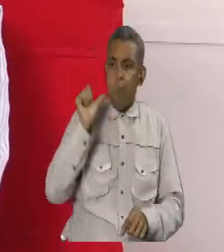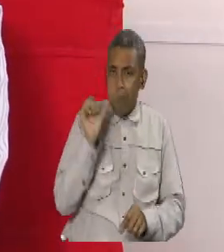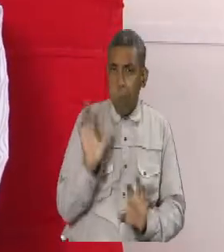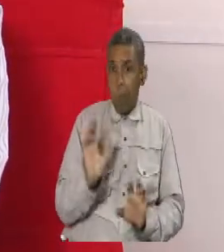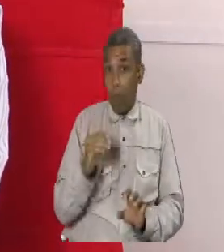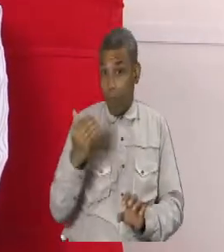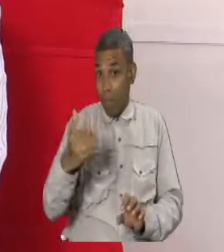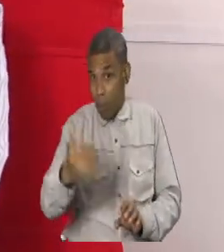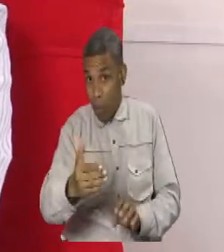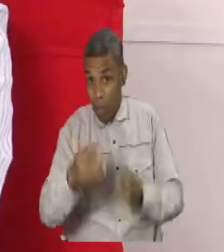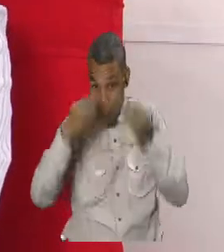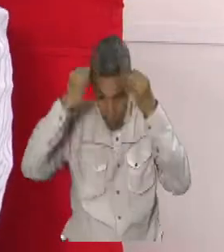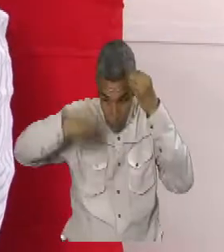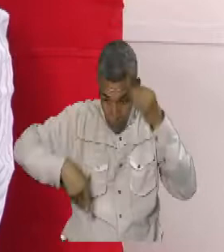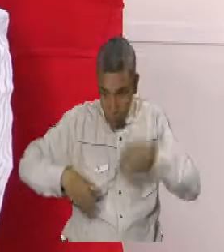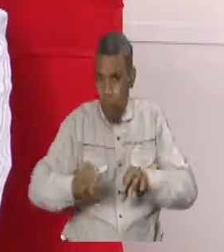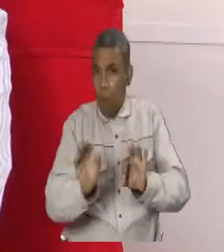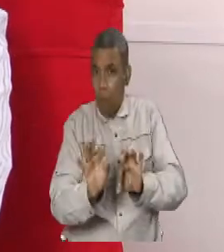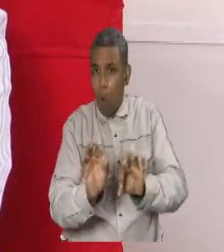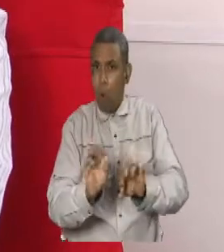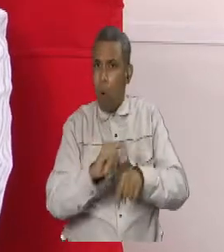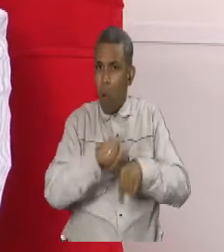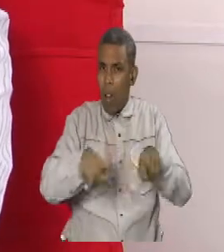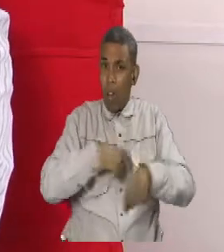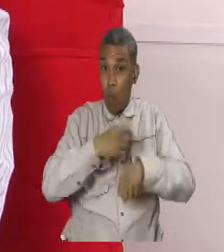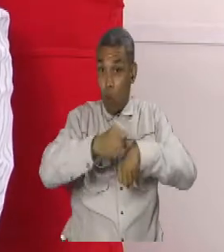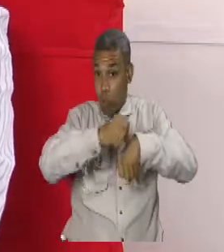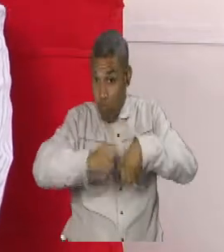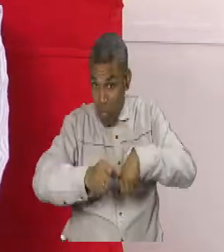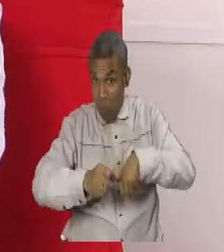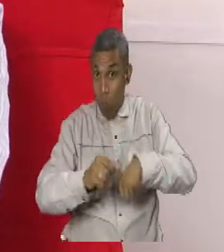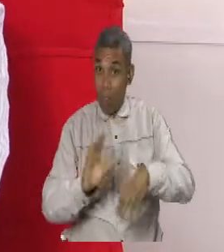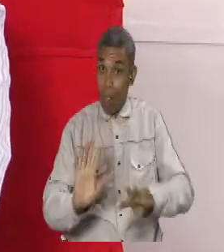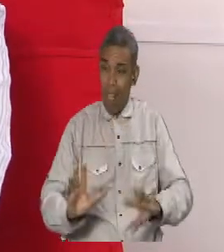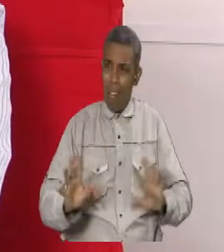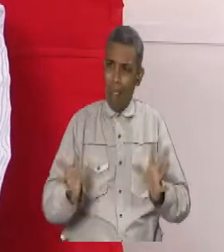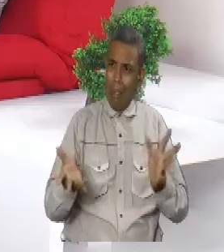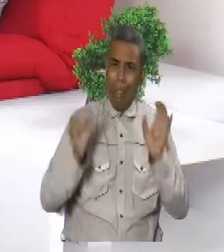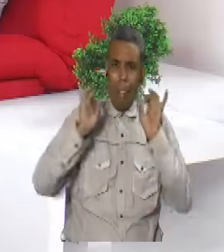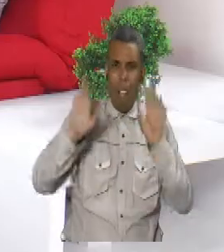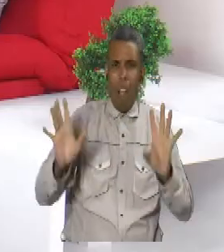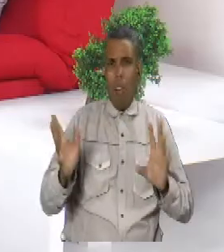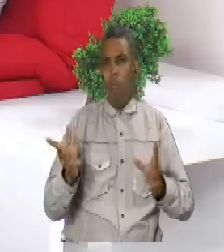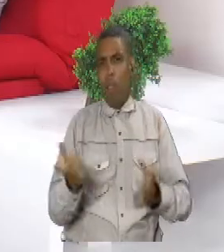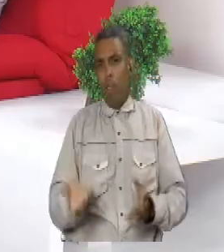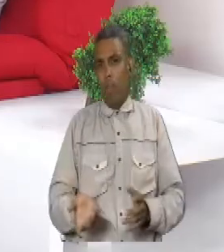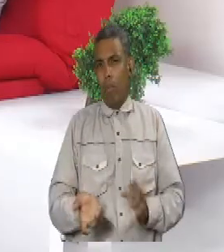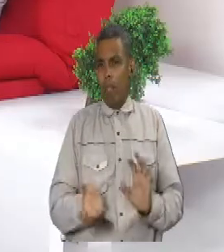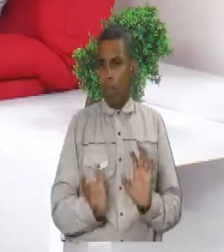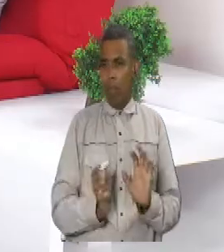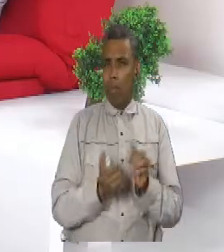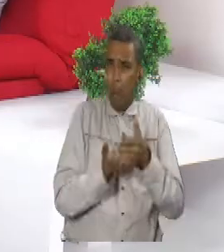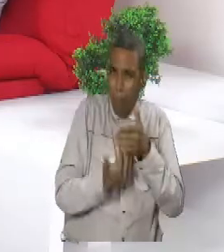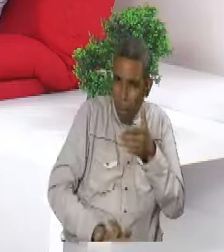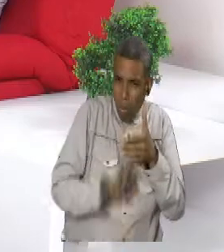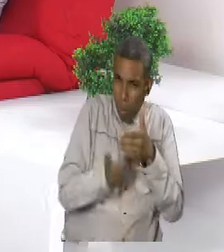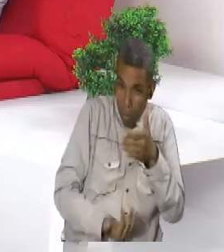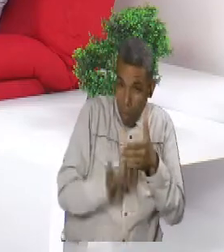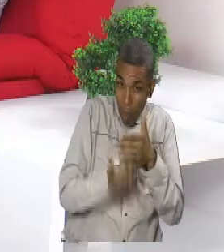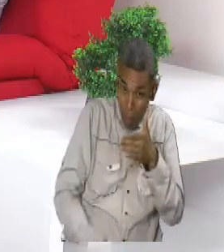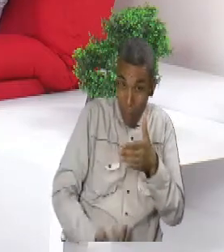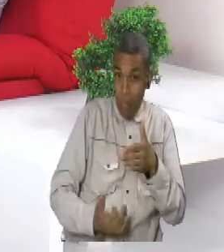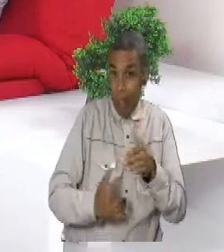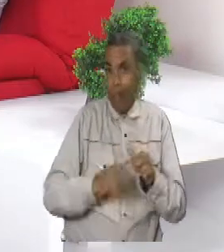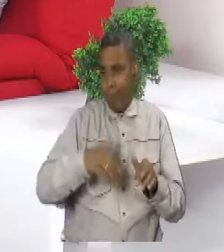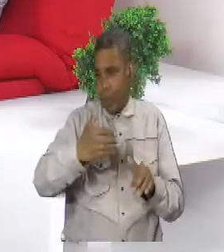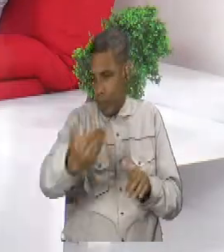pérdida sanguínea abundante. Tendemos a tener una pérdida del cabello, casi el 30-40%. Perfecto. Los tratamientos